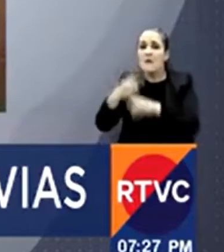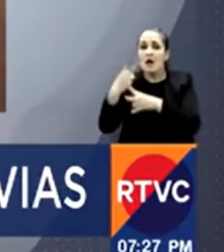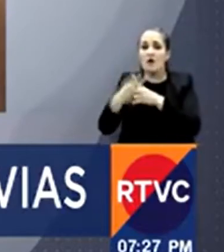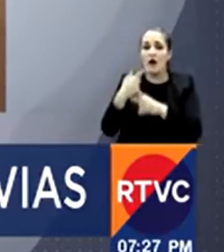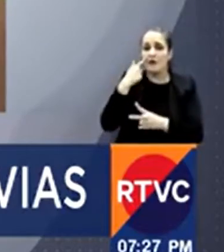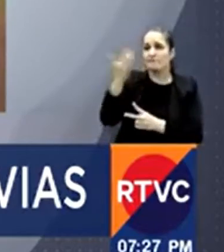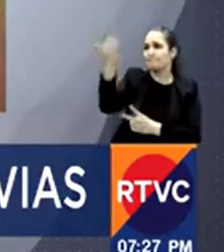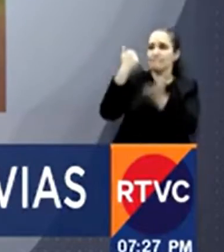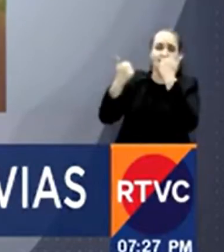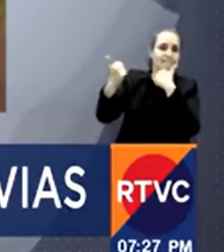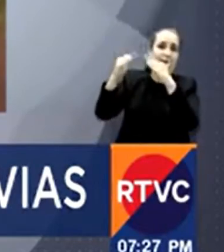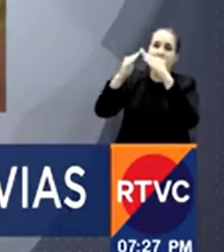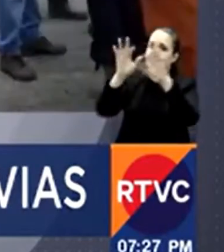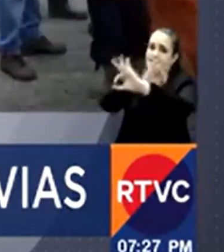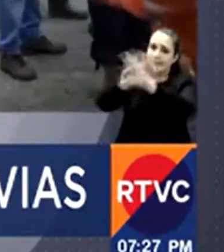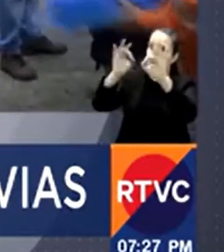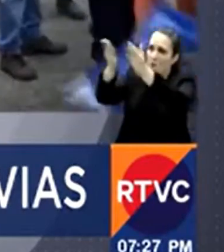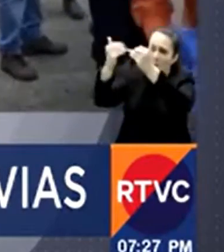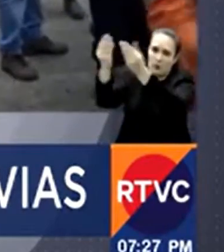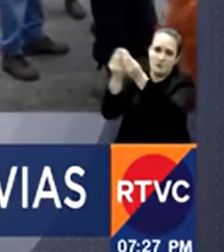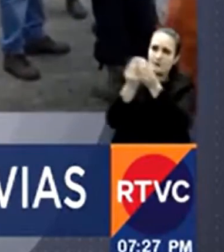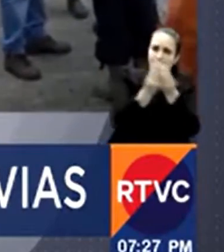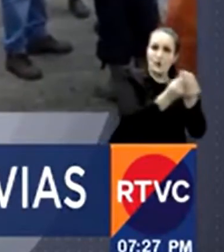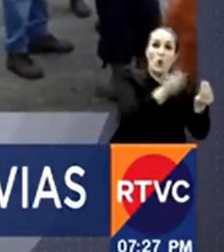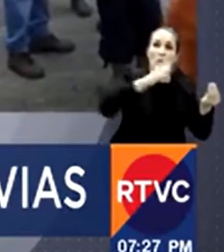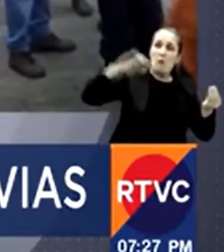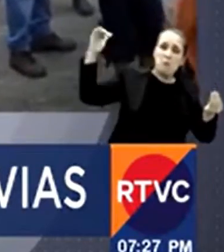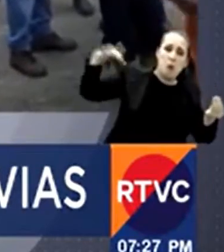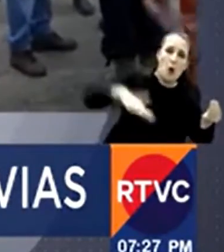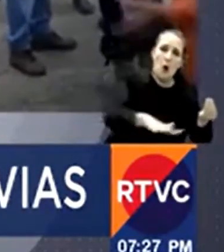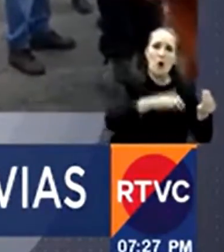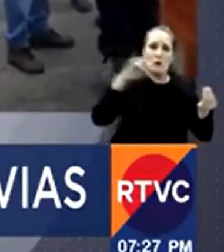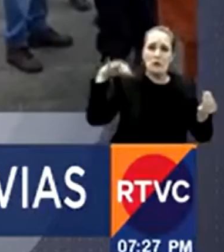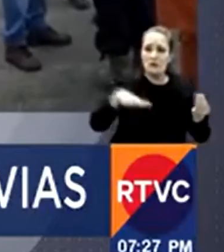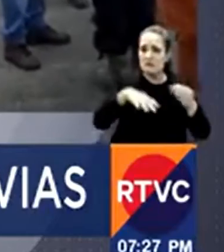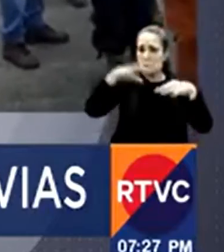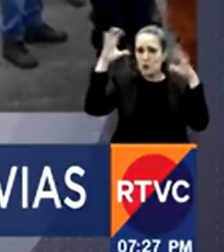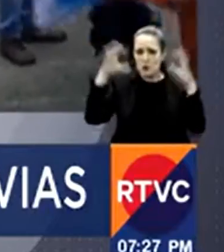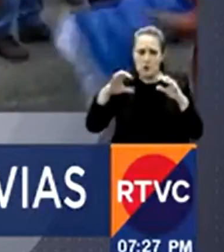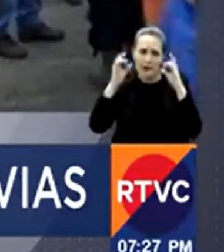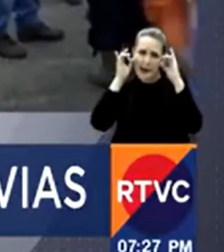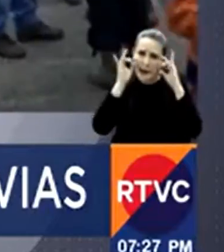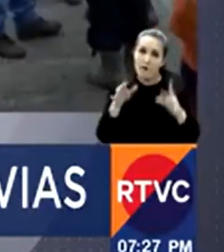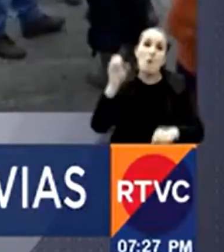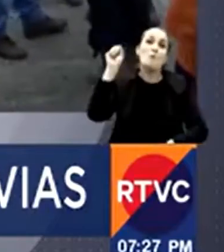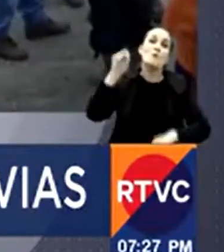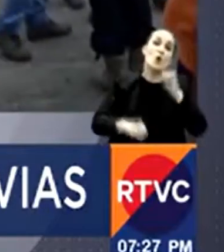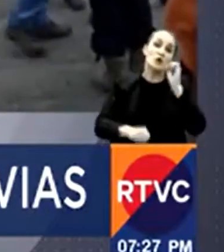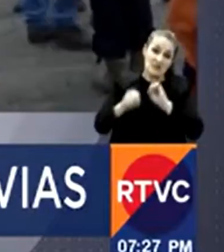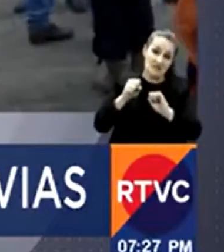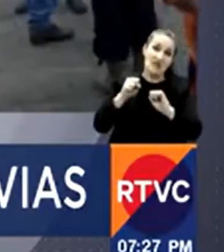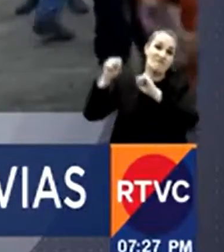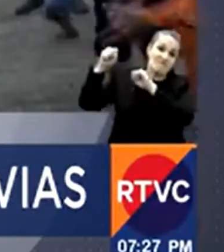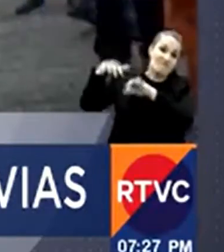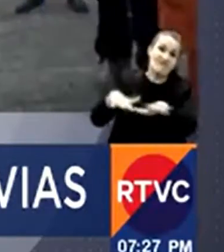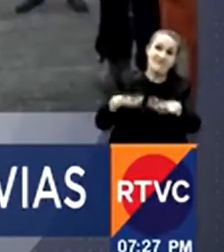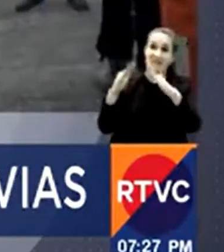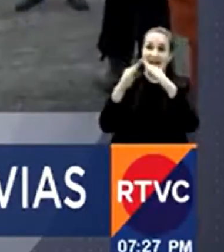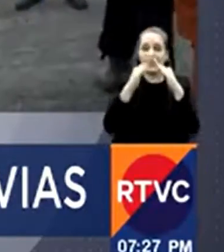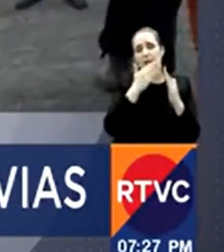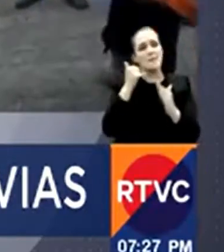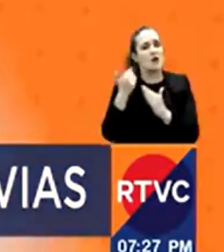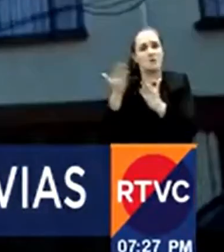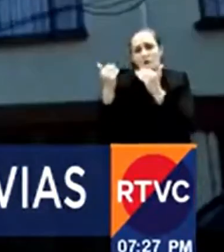deberán evacuar esto ante las fuertes lluvias y deslizamientos que se han registrado y que pueden generar una avalancha en esta zona